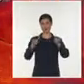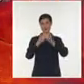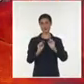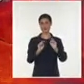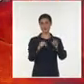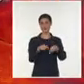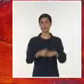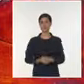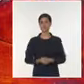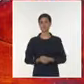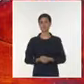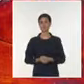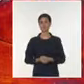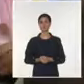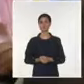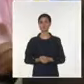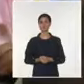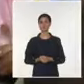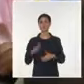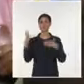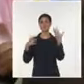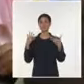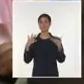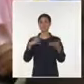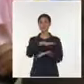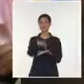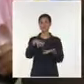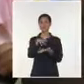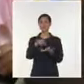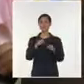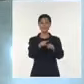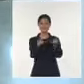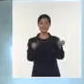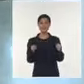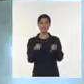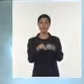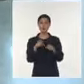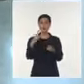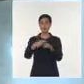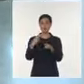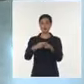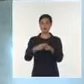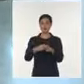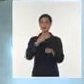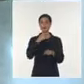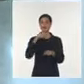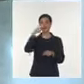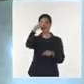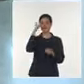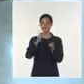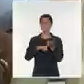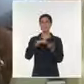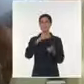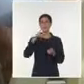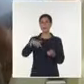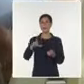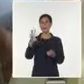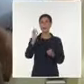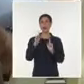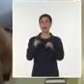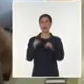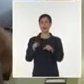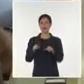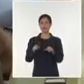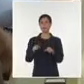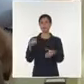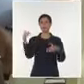Espejos de la sede del gobierno provincial estuvo presidida por las máximas autoridades del partido y el gobierno en la provincia, la doctora